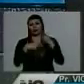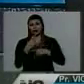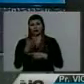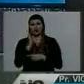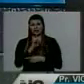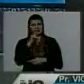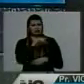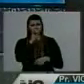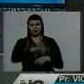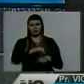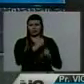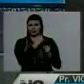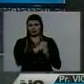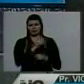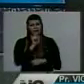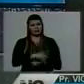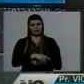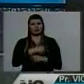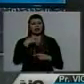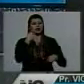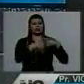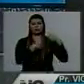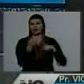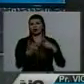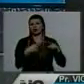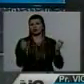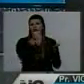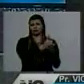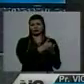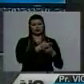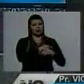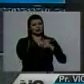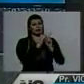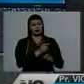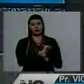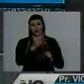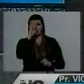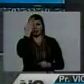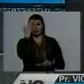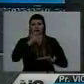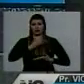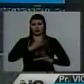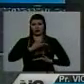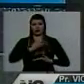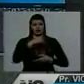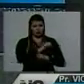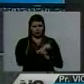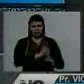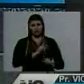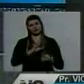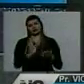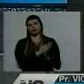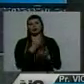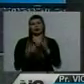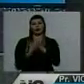así como hace las cosas, no está bien. Cámbialo. Cambia su conducta. Si esto no se da, cámbialo. Sácalo del